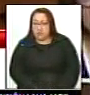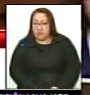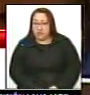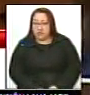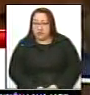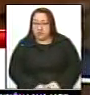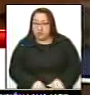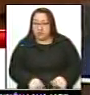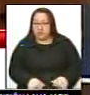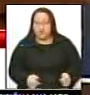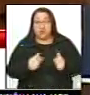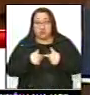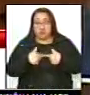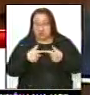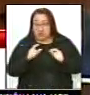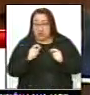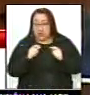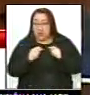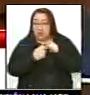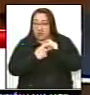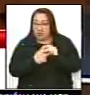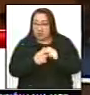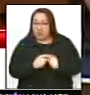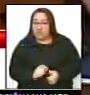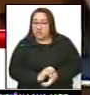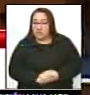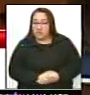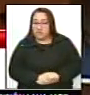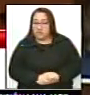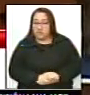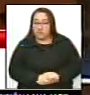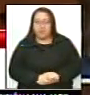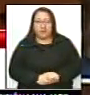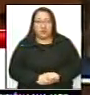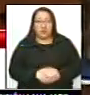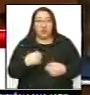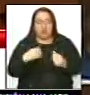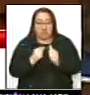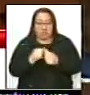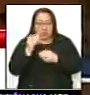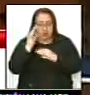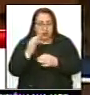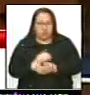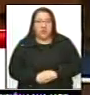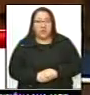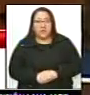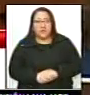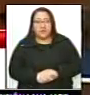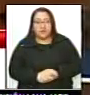Si me permite la presentación, el PPT que va a acompañar mi exposición, presidente.